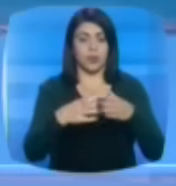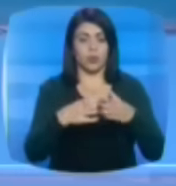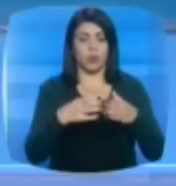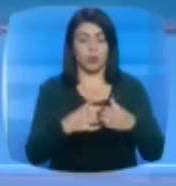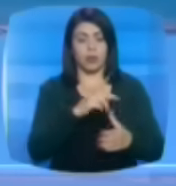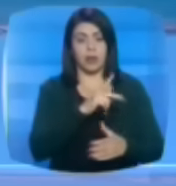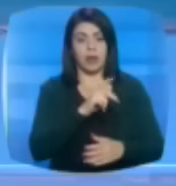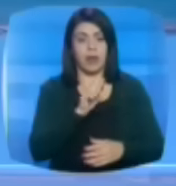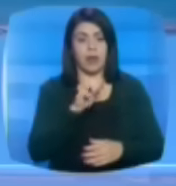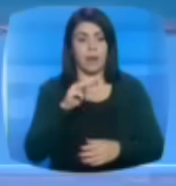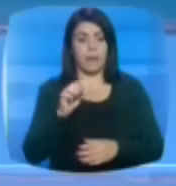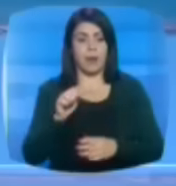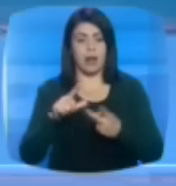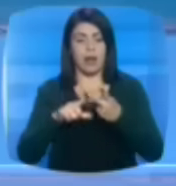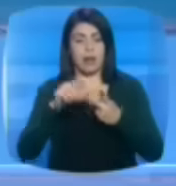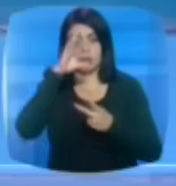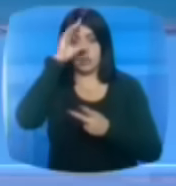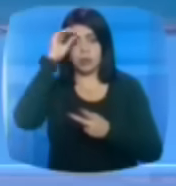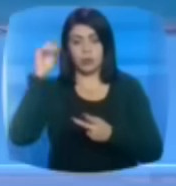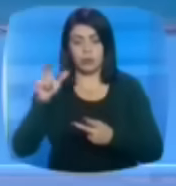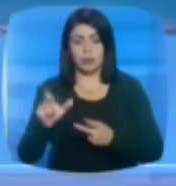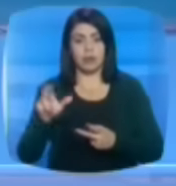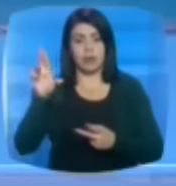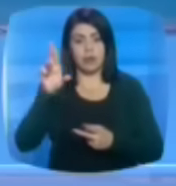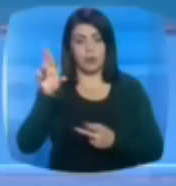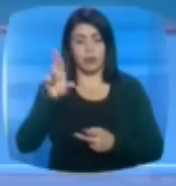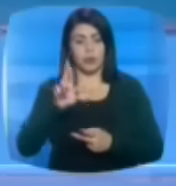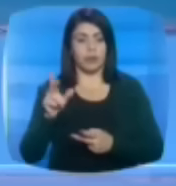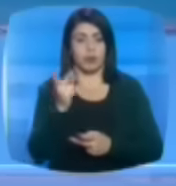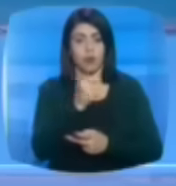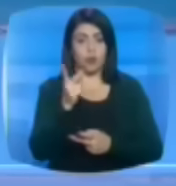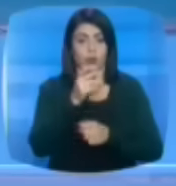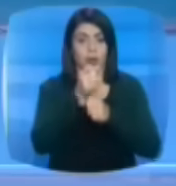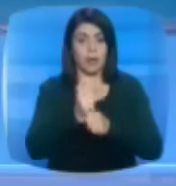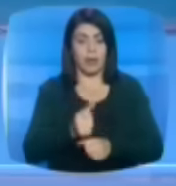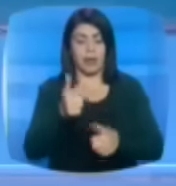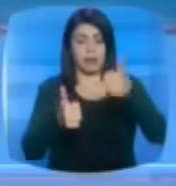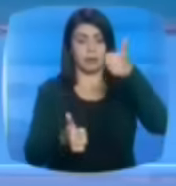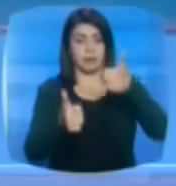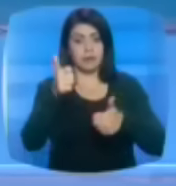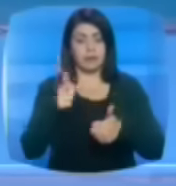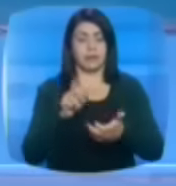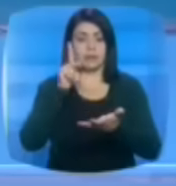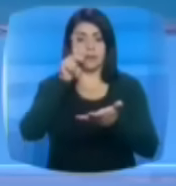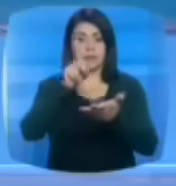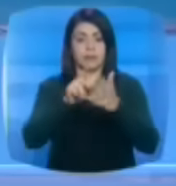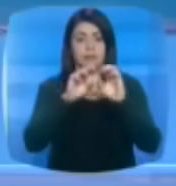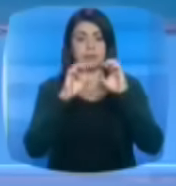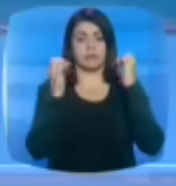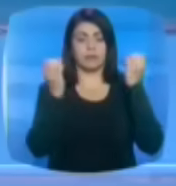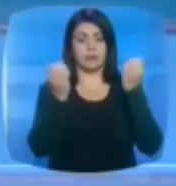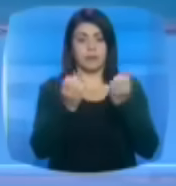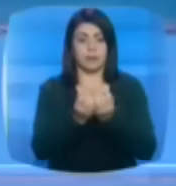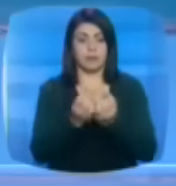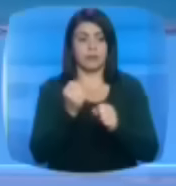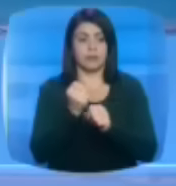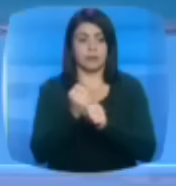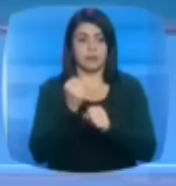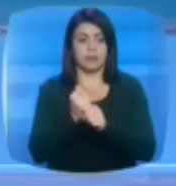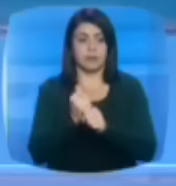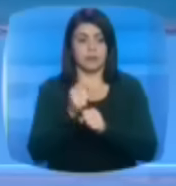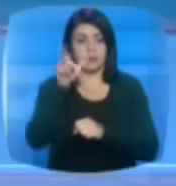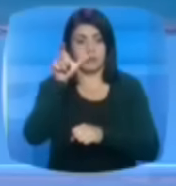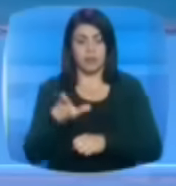Demócrata y el exmandatario Donald Trump por el Republicano son quienes aspiran llegar a la oficina oval. Nuestro colaborador